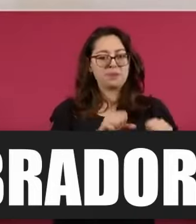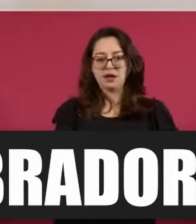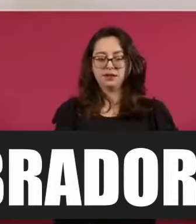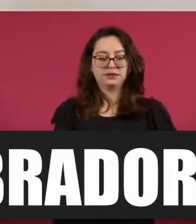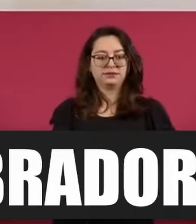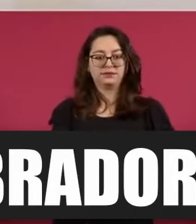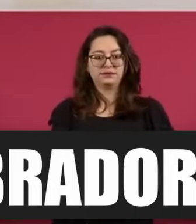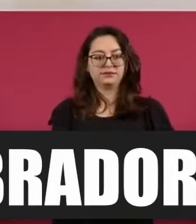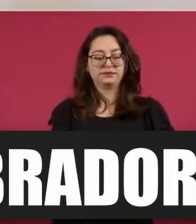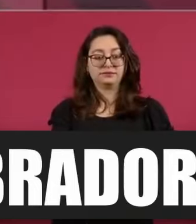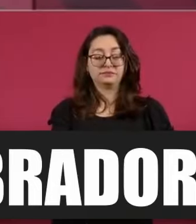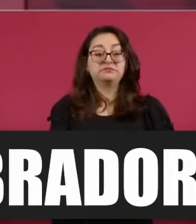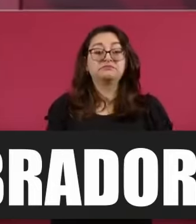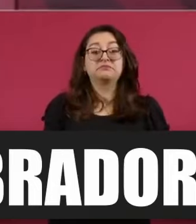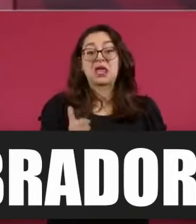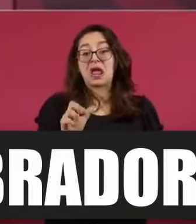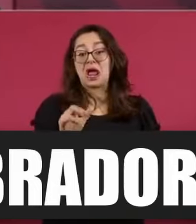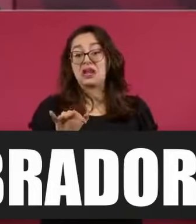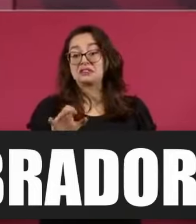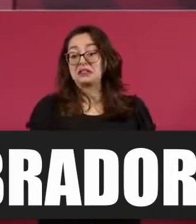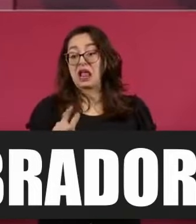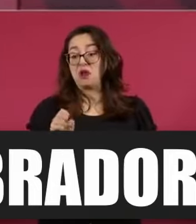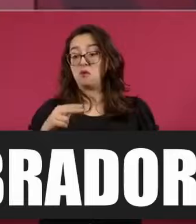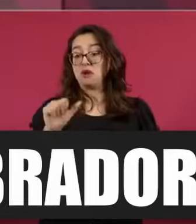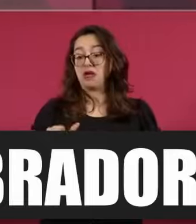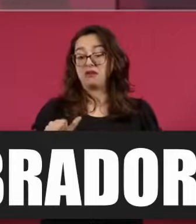un jovencito que entró al CISEN